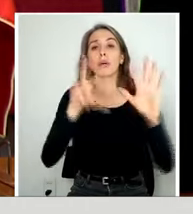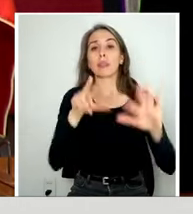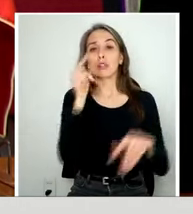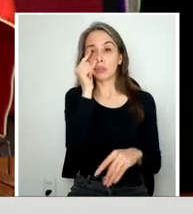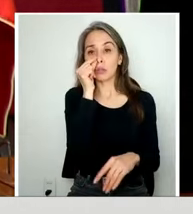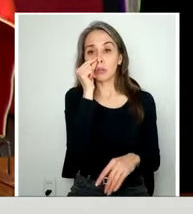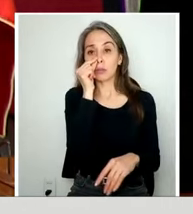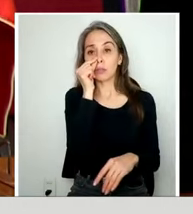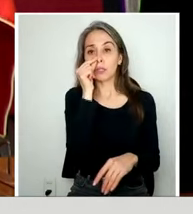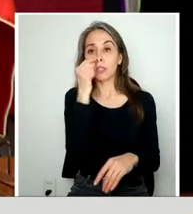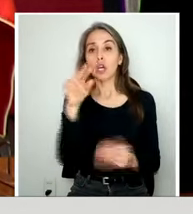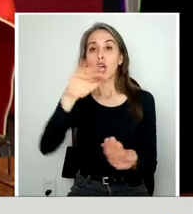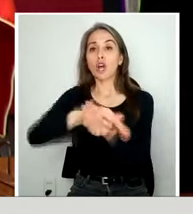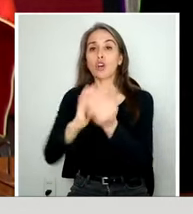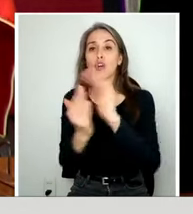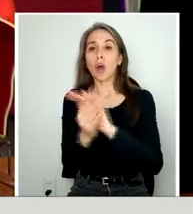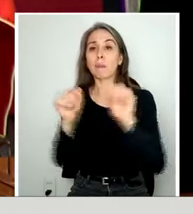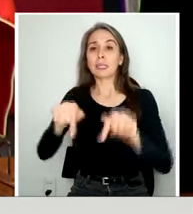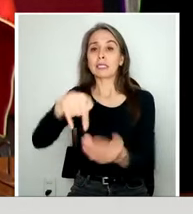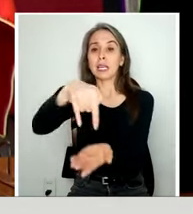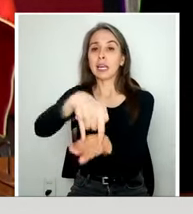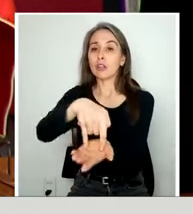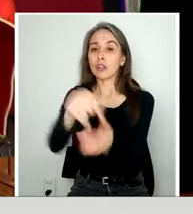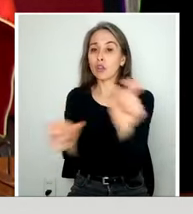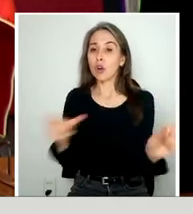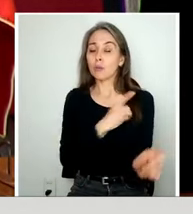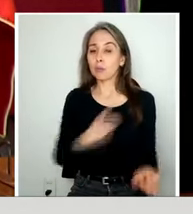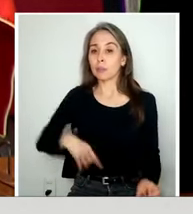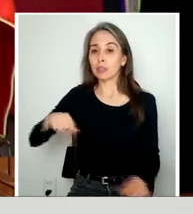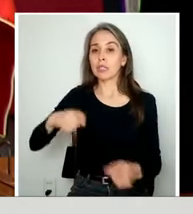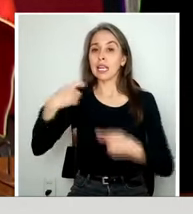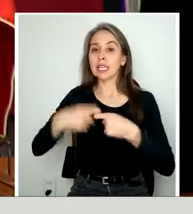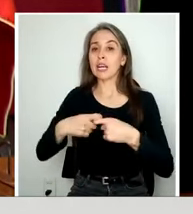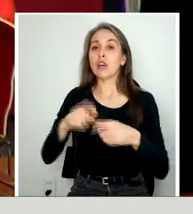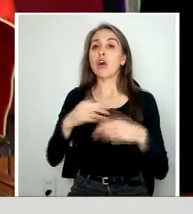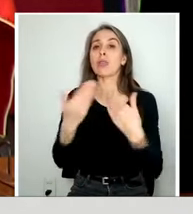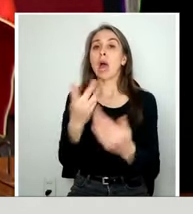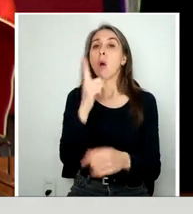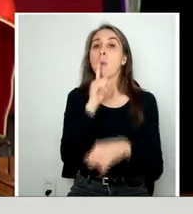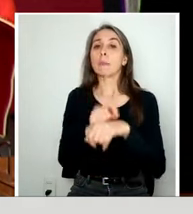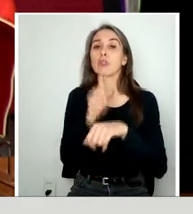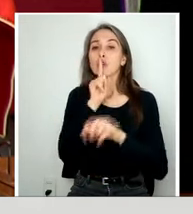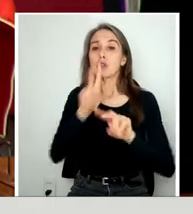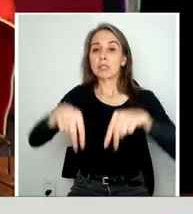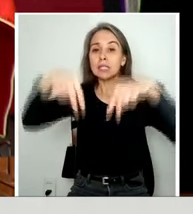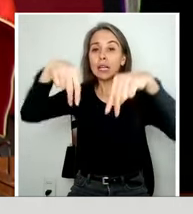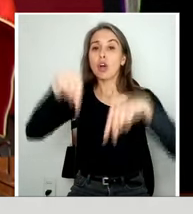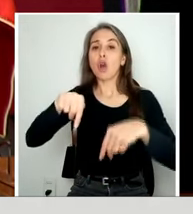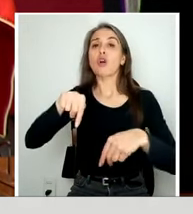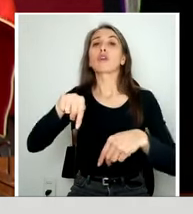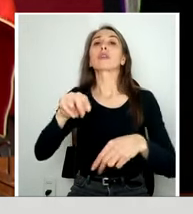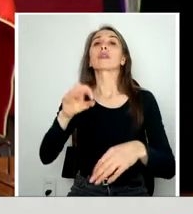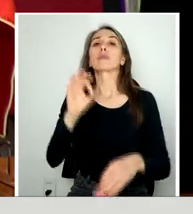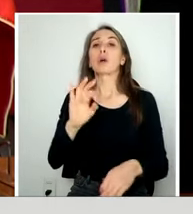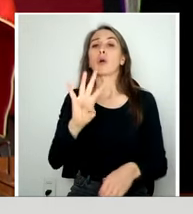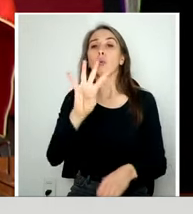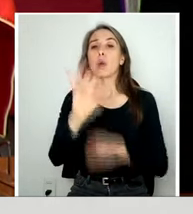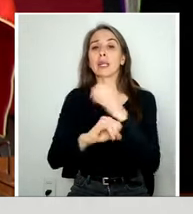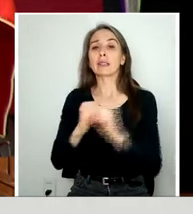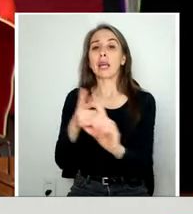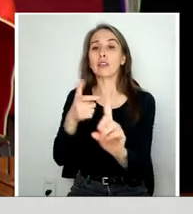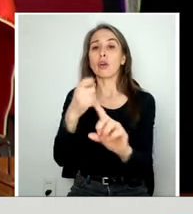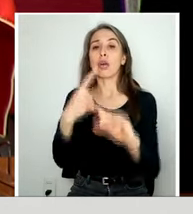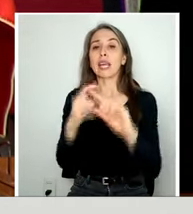sus Cómplices en este congreso nos negaron Un minuto de silencio al cumplirse hoy cuarenta años del asesinato del ex intendente